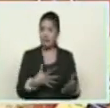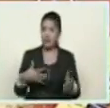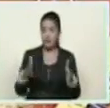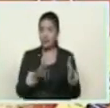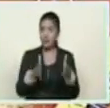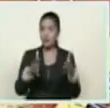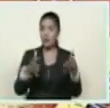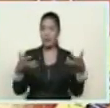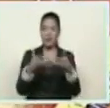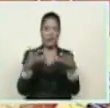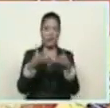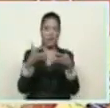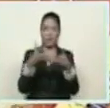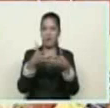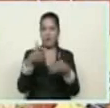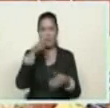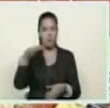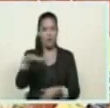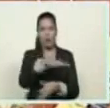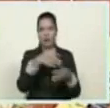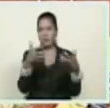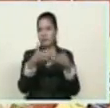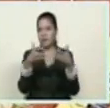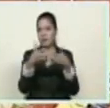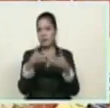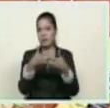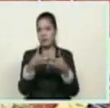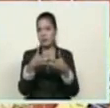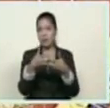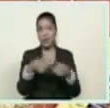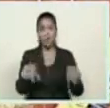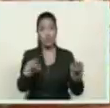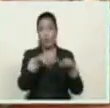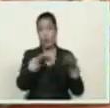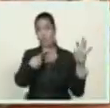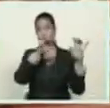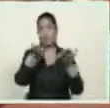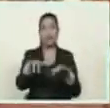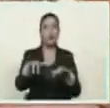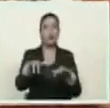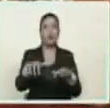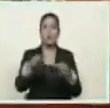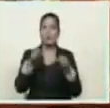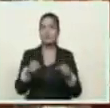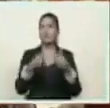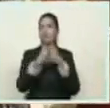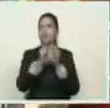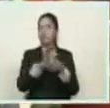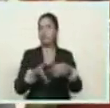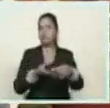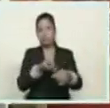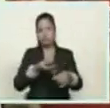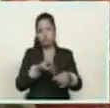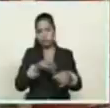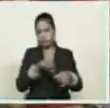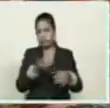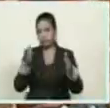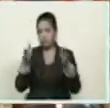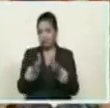llevar a una guerra civil cuando salieron a ejercer la violencia